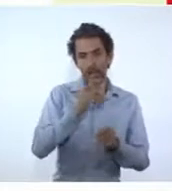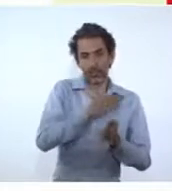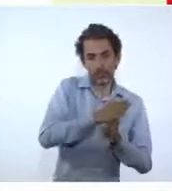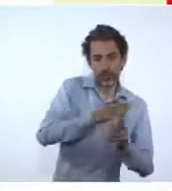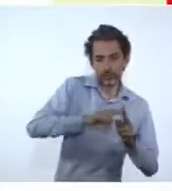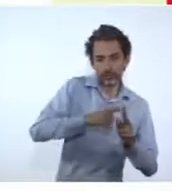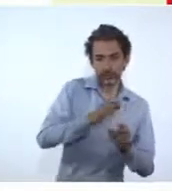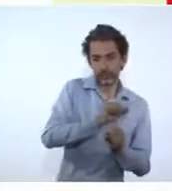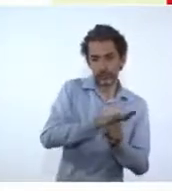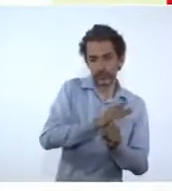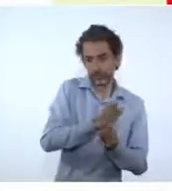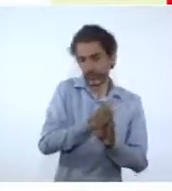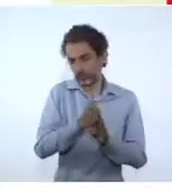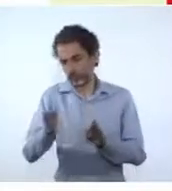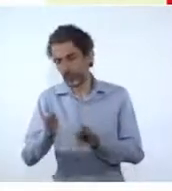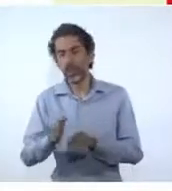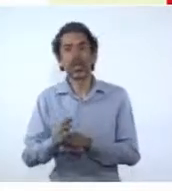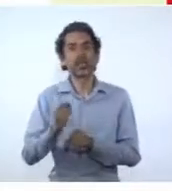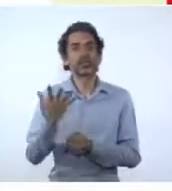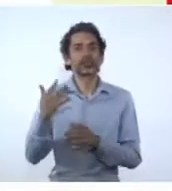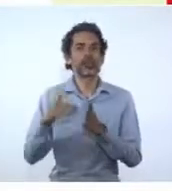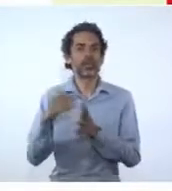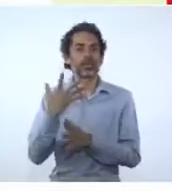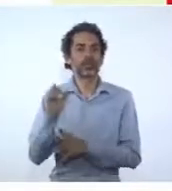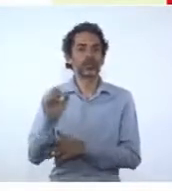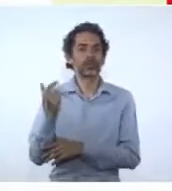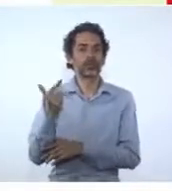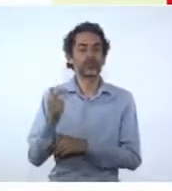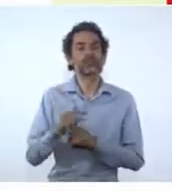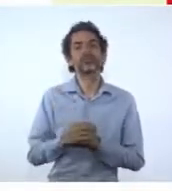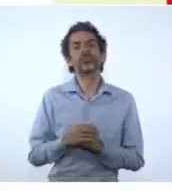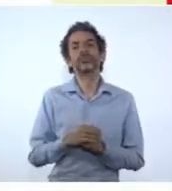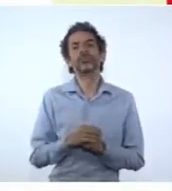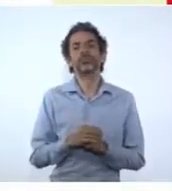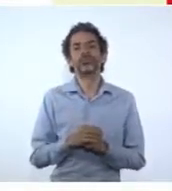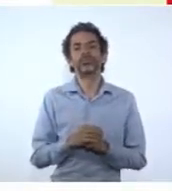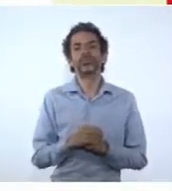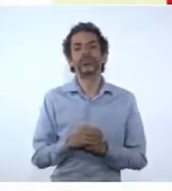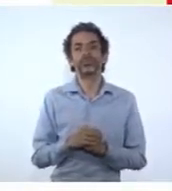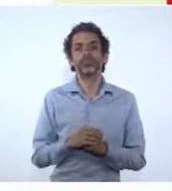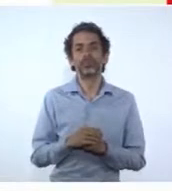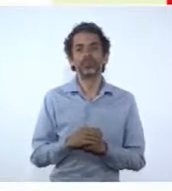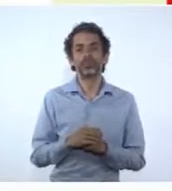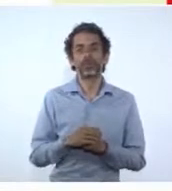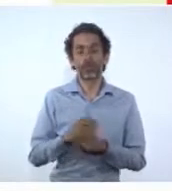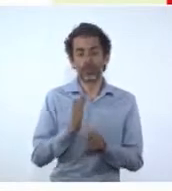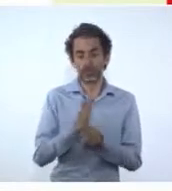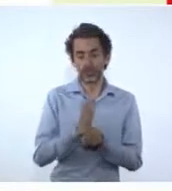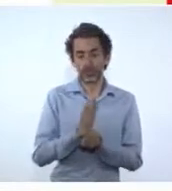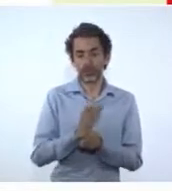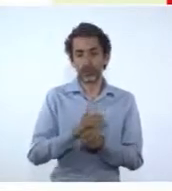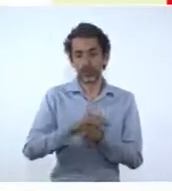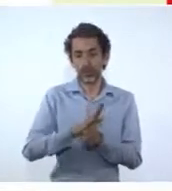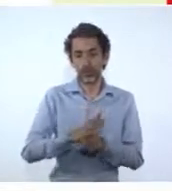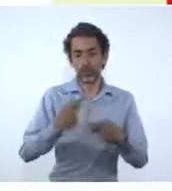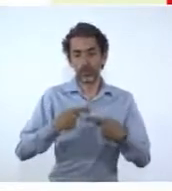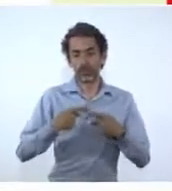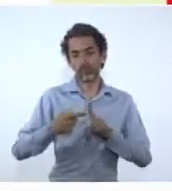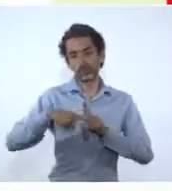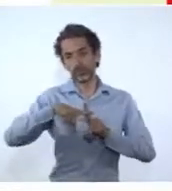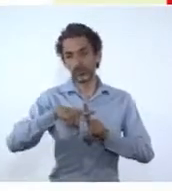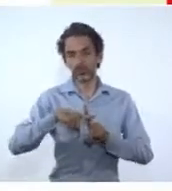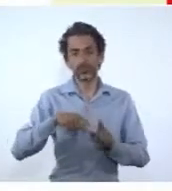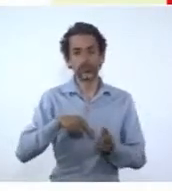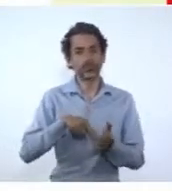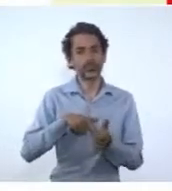pandemia. En este momento 5,907 casos activos estimados, que hay que